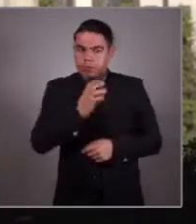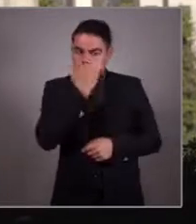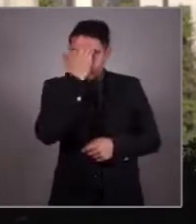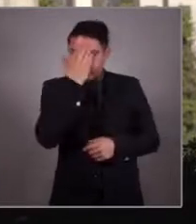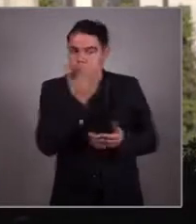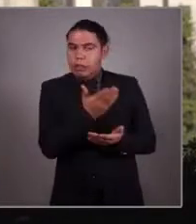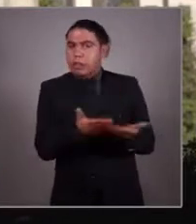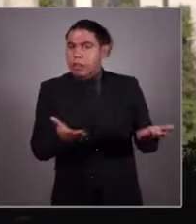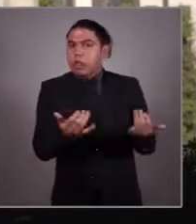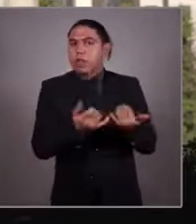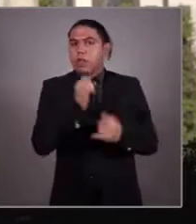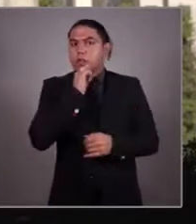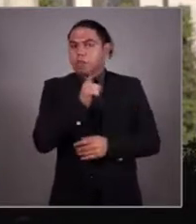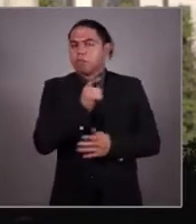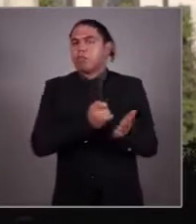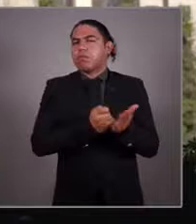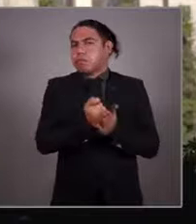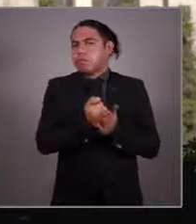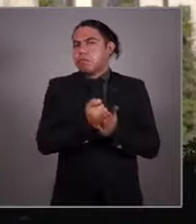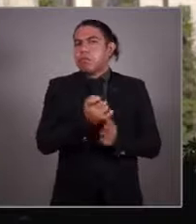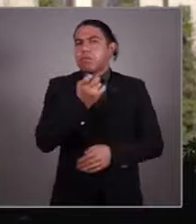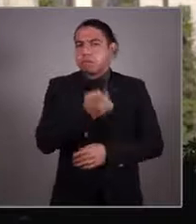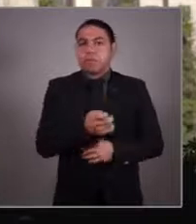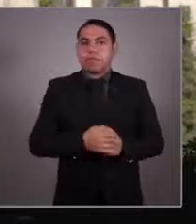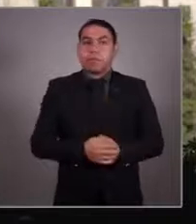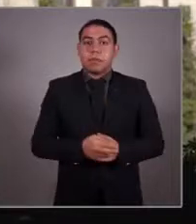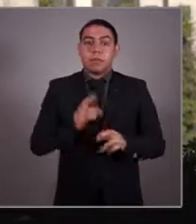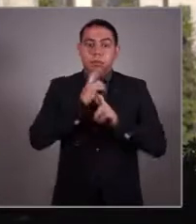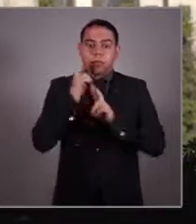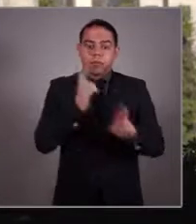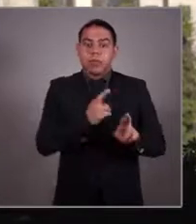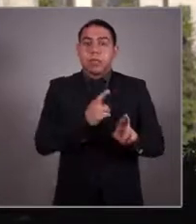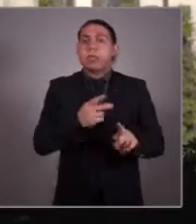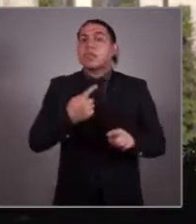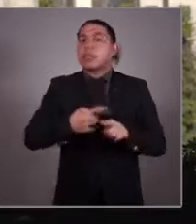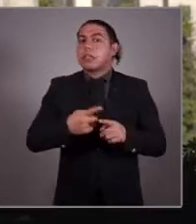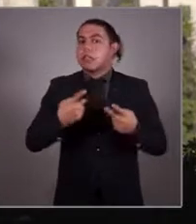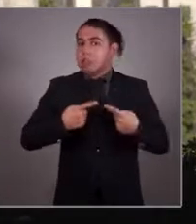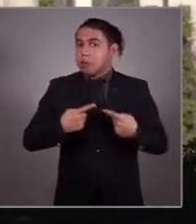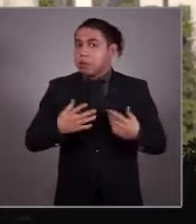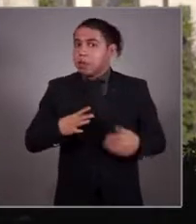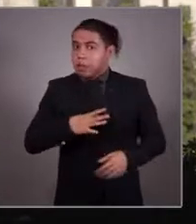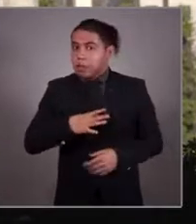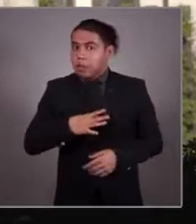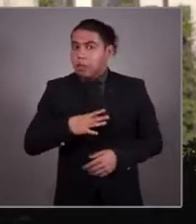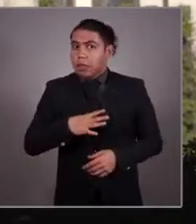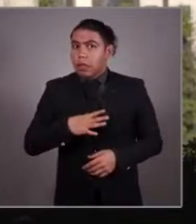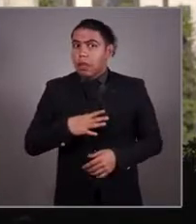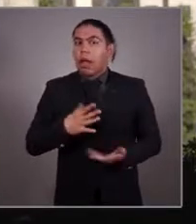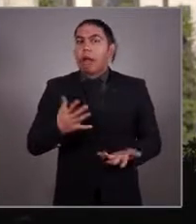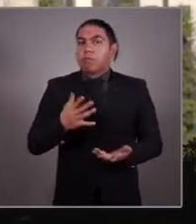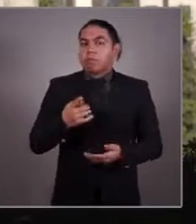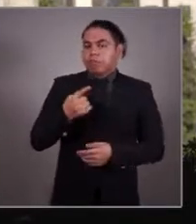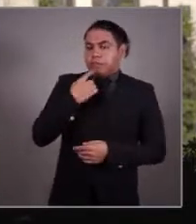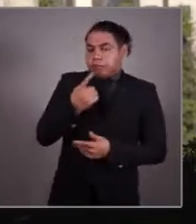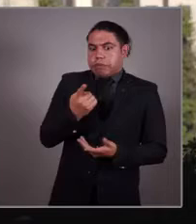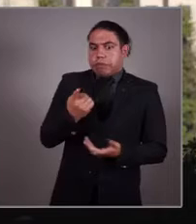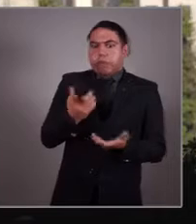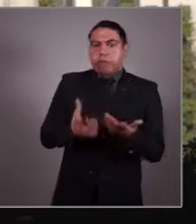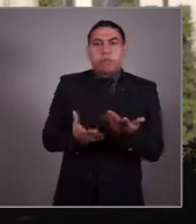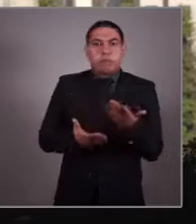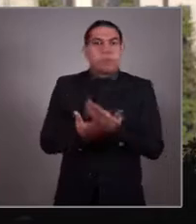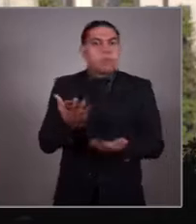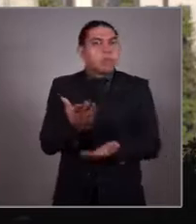esa convicción y esa decisión. Los resultados de quienes sostuvieron esa decisión hablan por sí